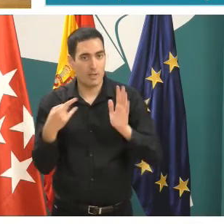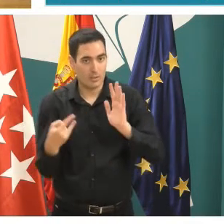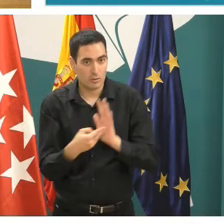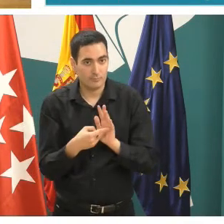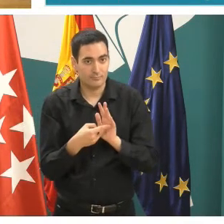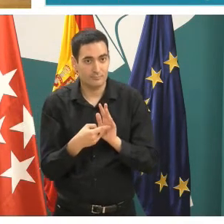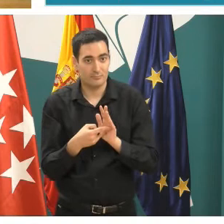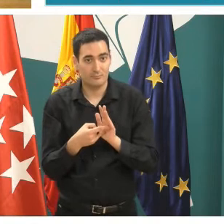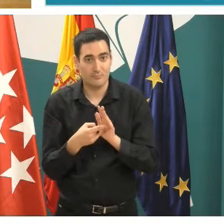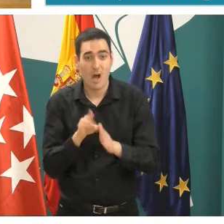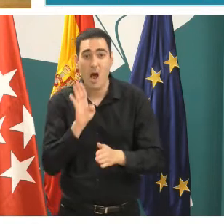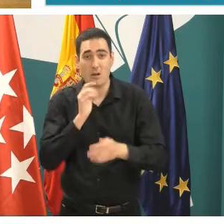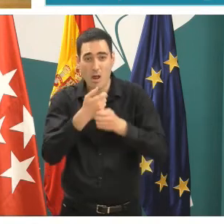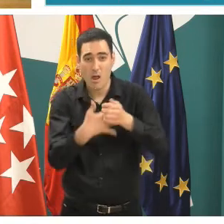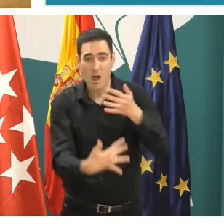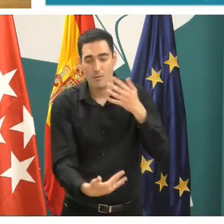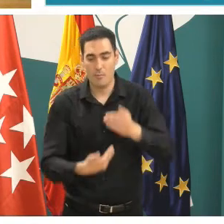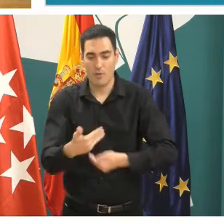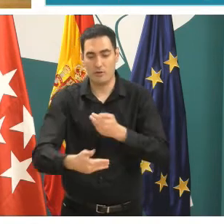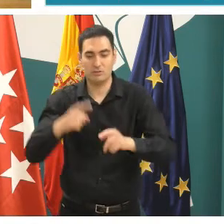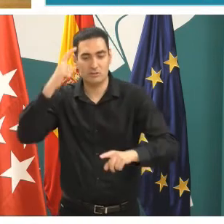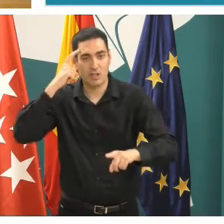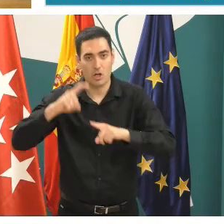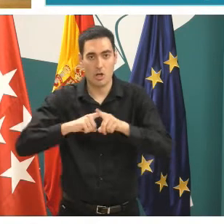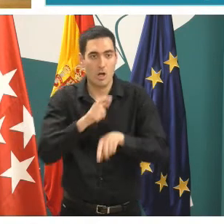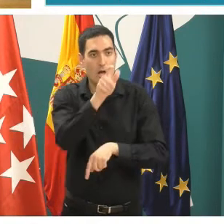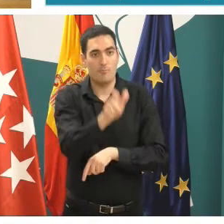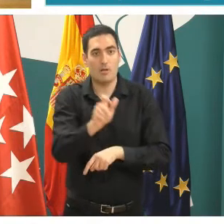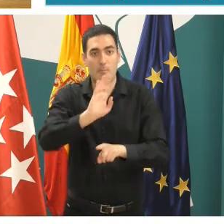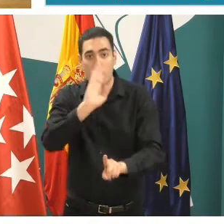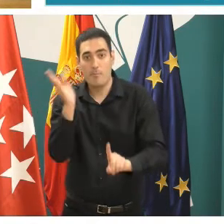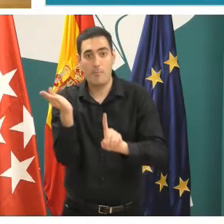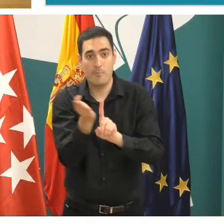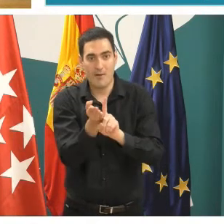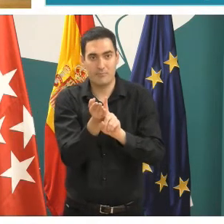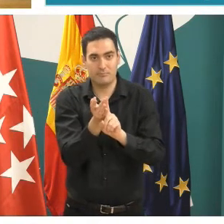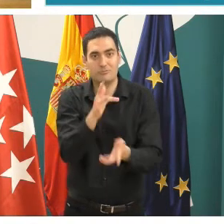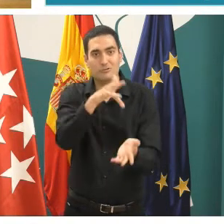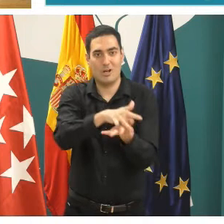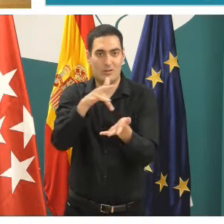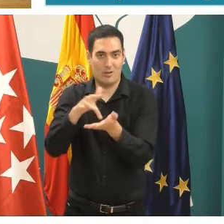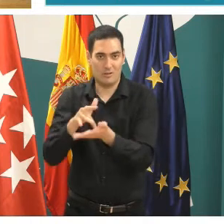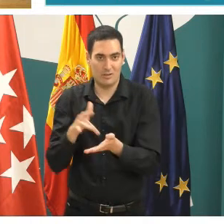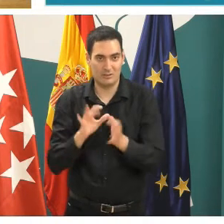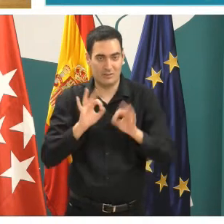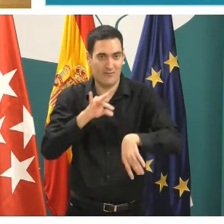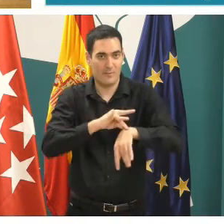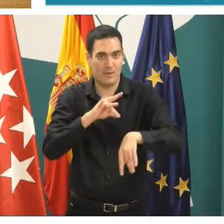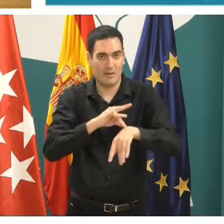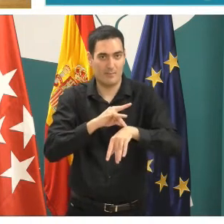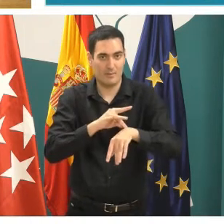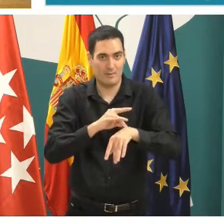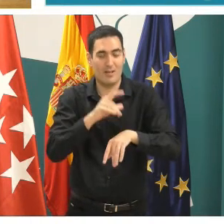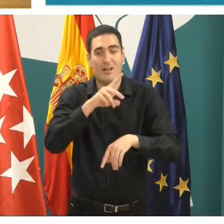solo algunos de los procesos psicológicos por los que van a pasar las personas afectadas por enfermedades respiratorias minoritarias. Entonces, bueno, pues ahí vemos